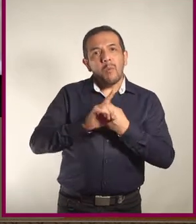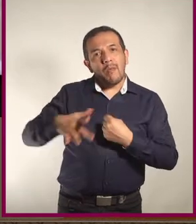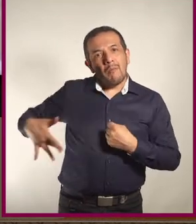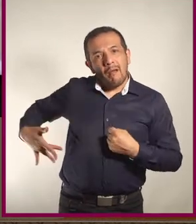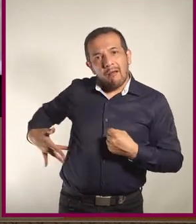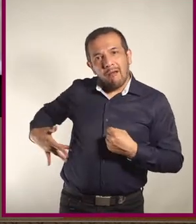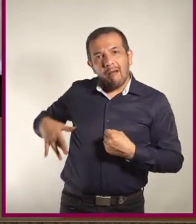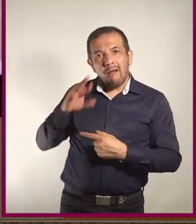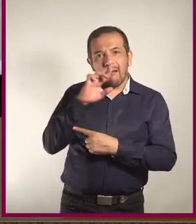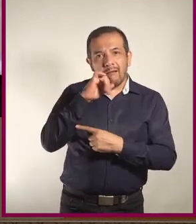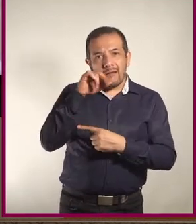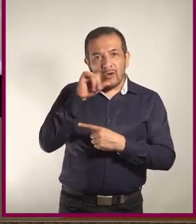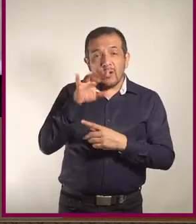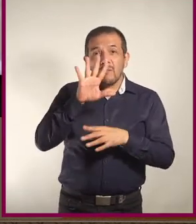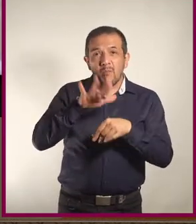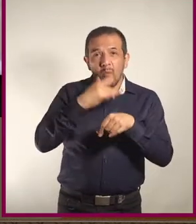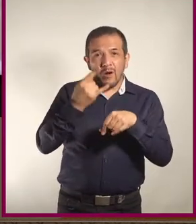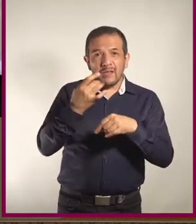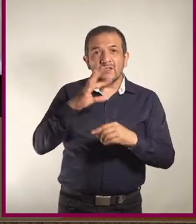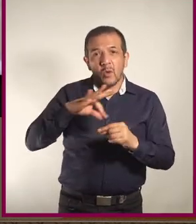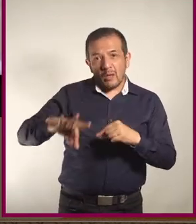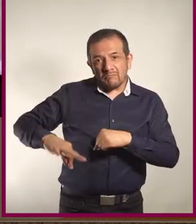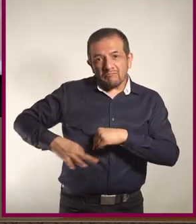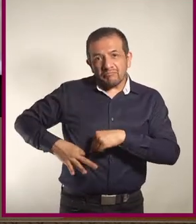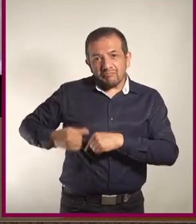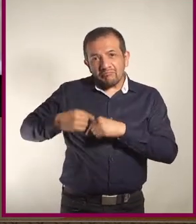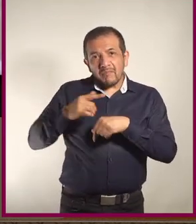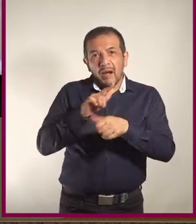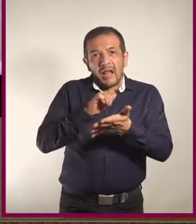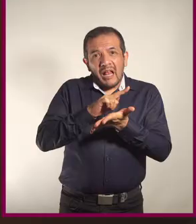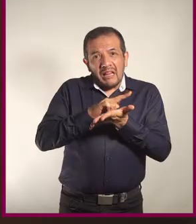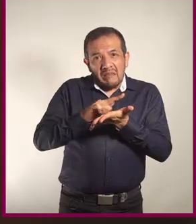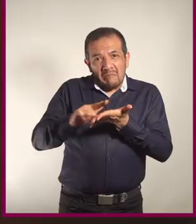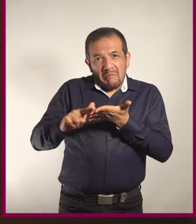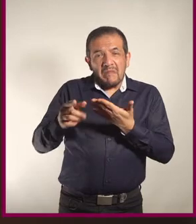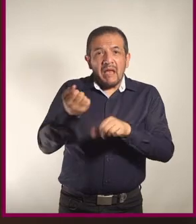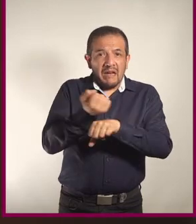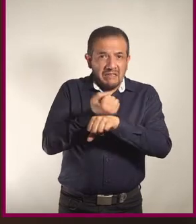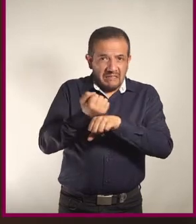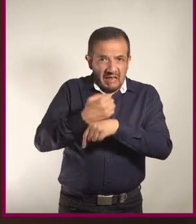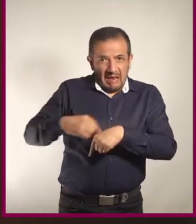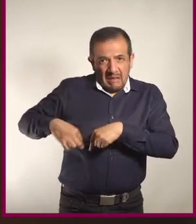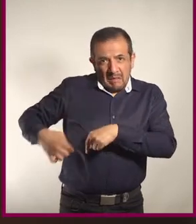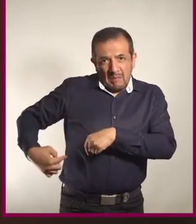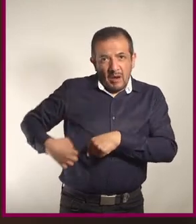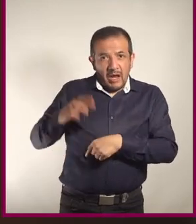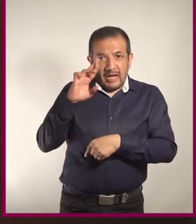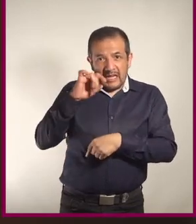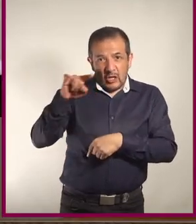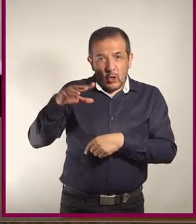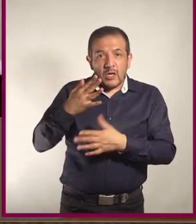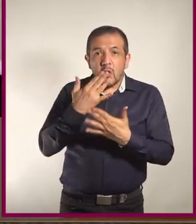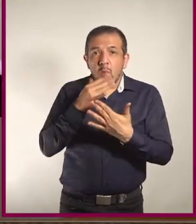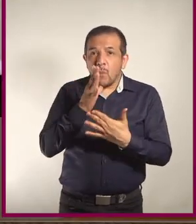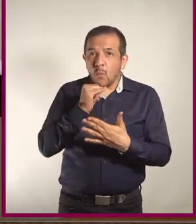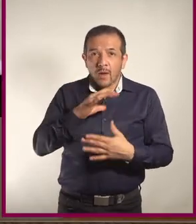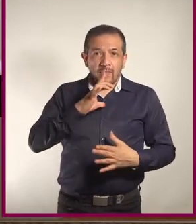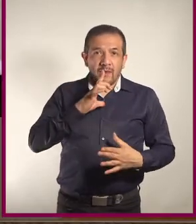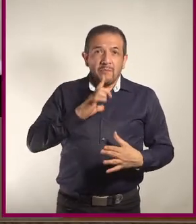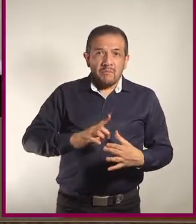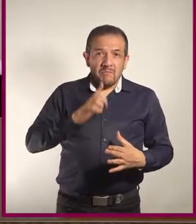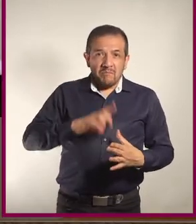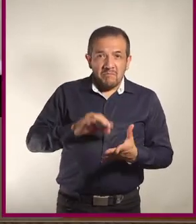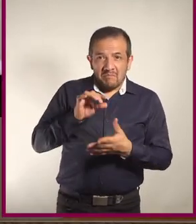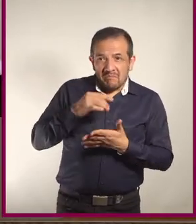riñón, ¿verdad? Y por eso se hacen diálisis, lo que se llama diálisis para purificar la sangre, porque el riñón tiene